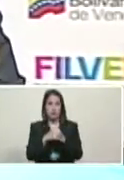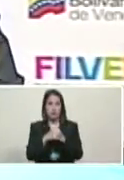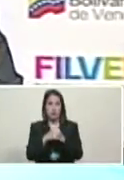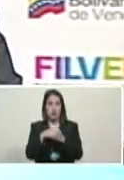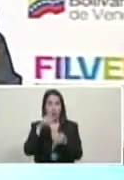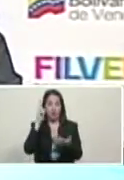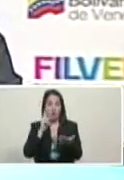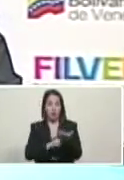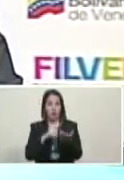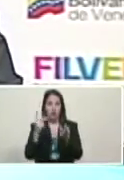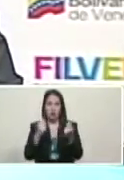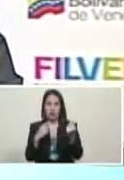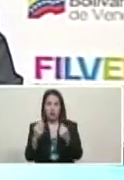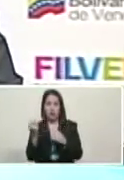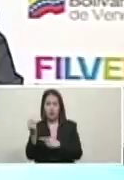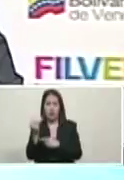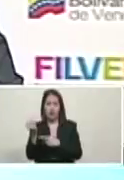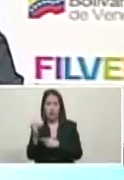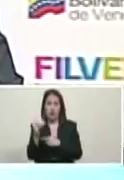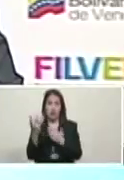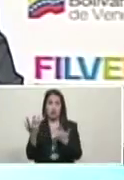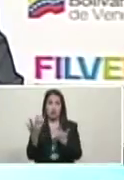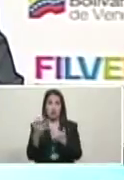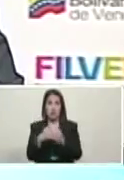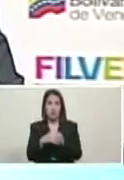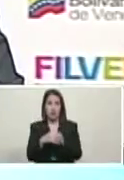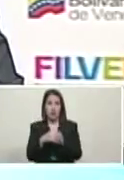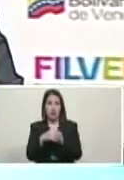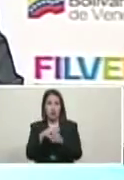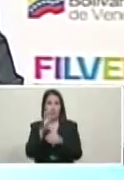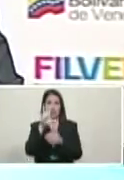aprobar los recursos adicionales por la cantidad de